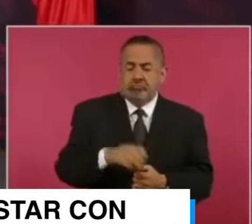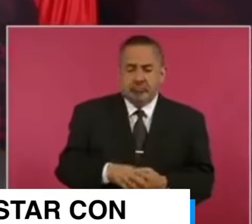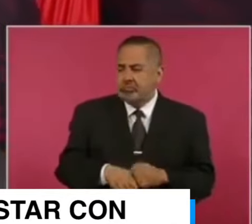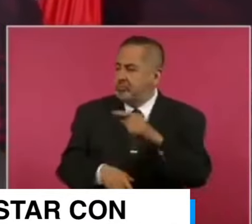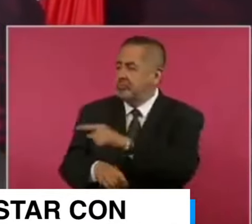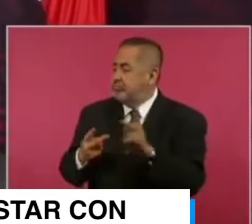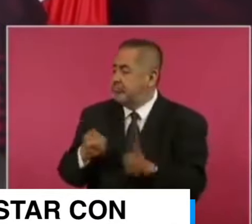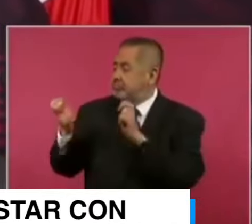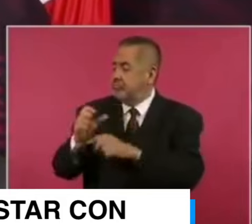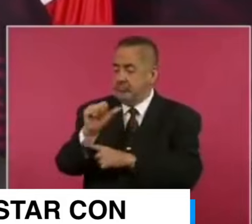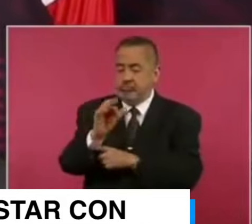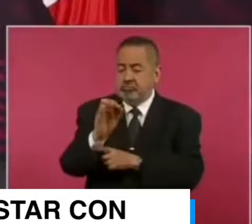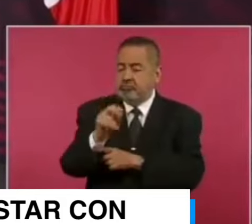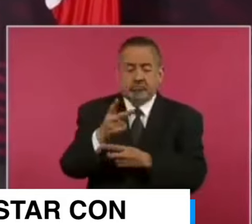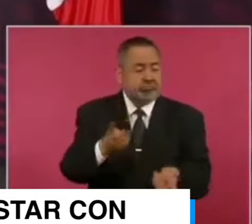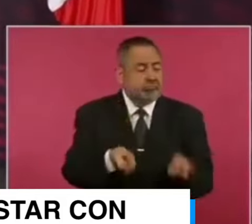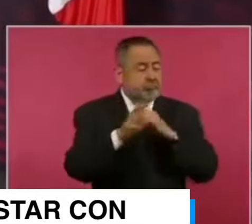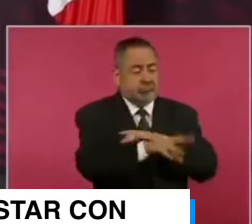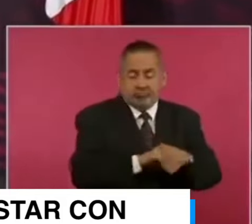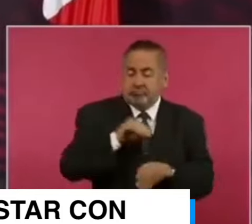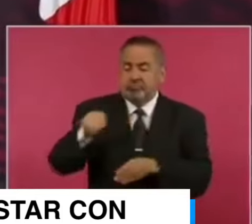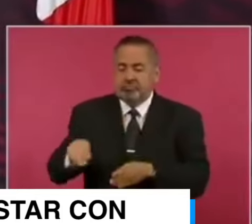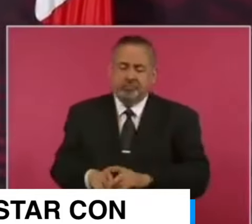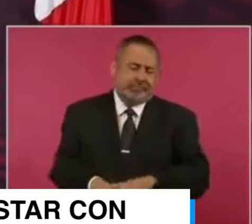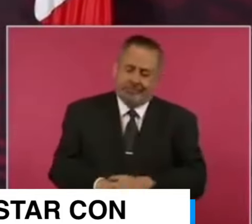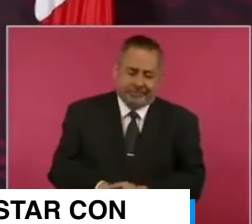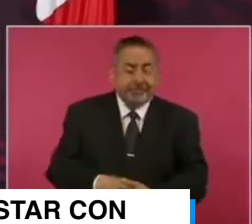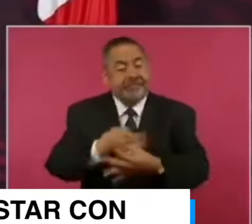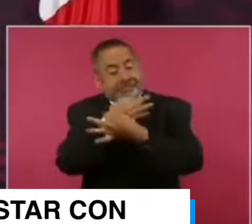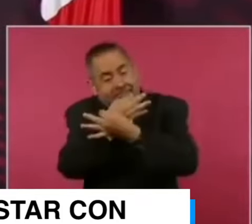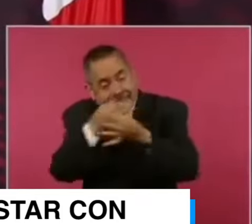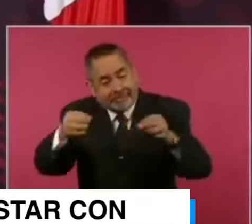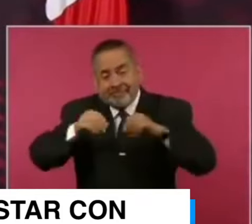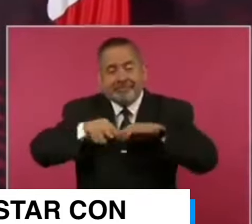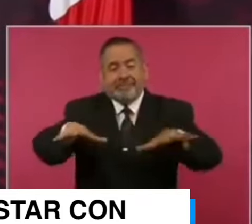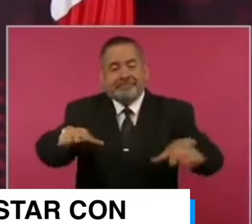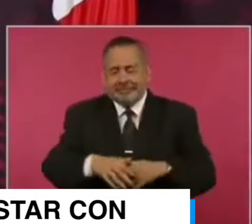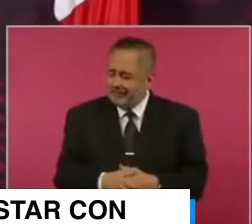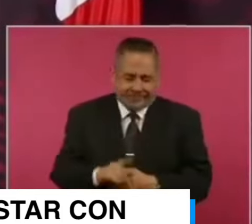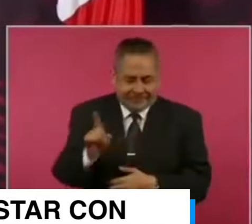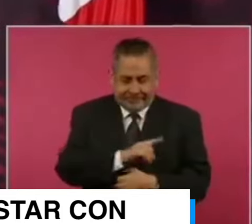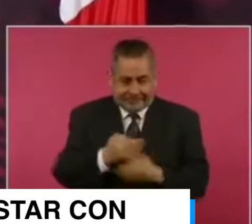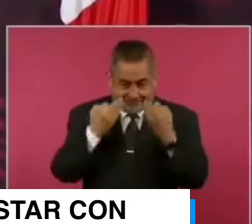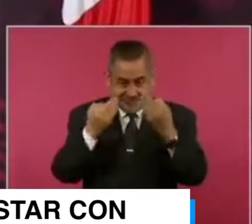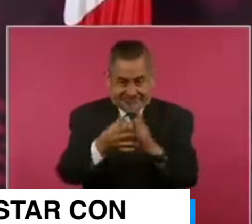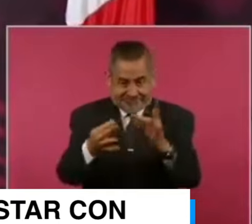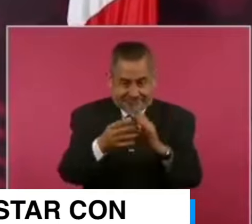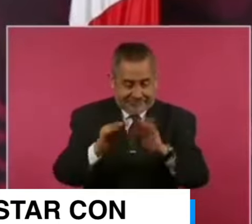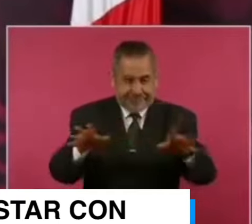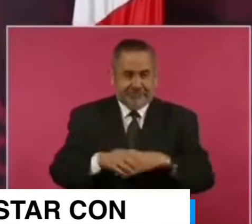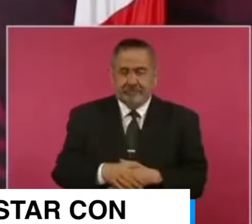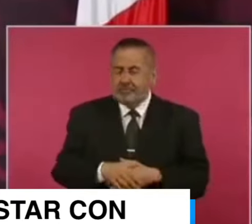Se advierte que pasará sin problema al ser una ley secundaria y con los votos que